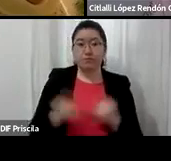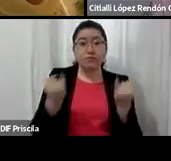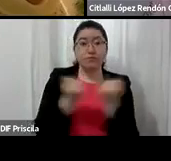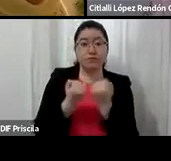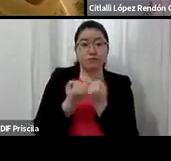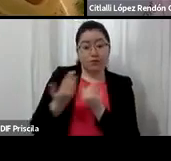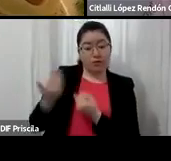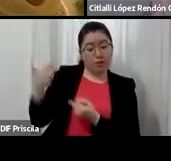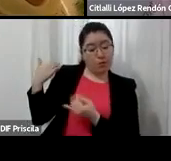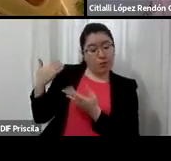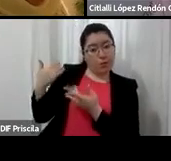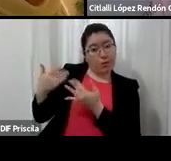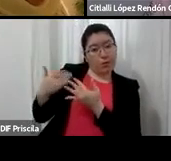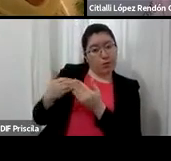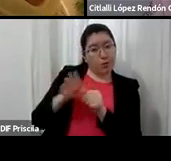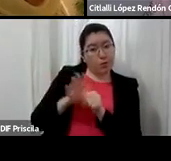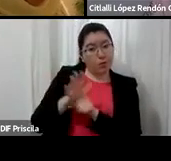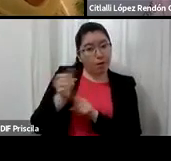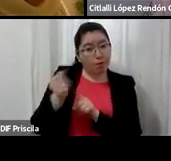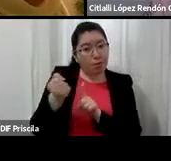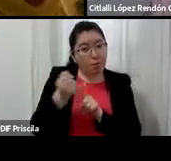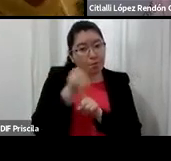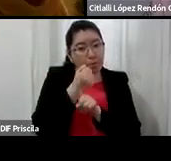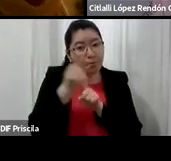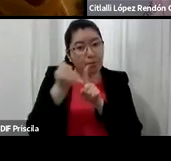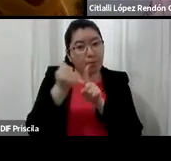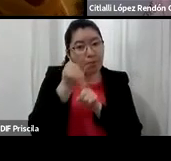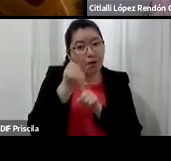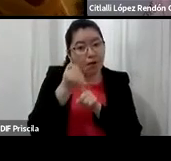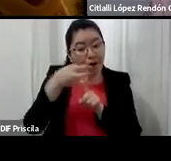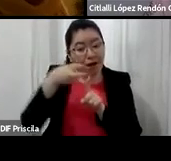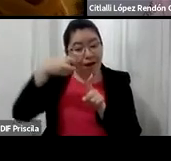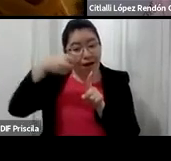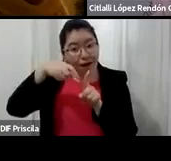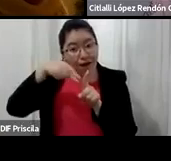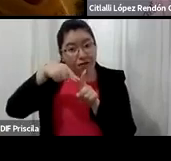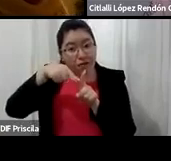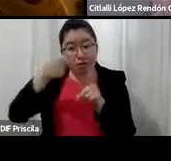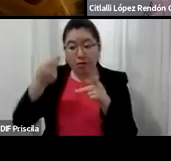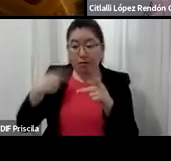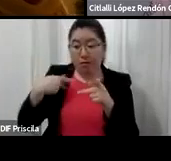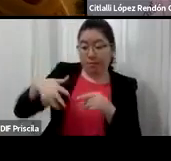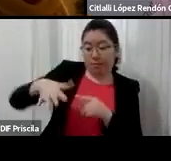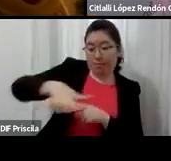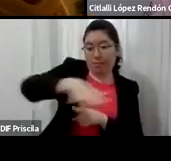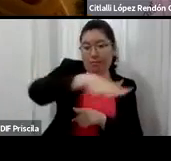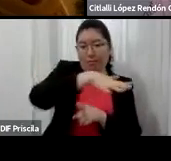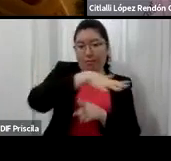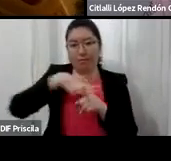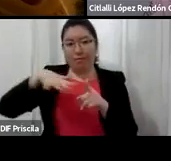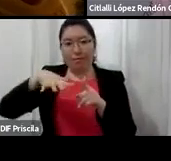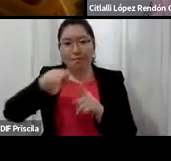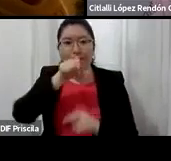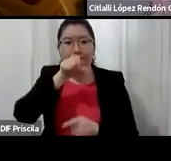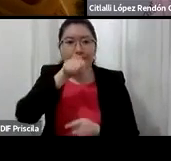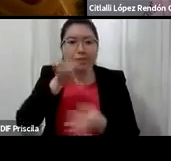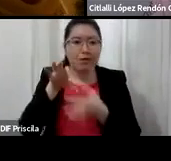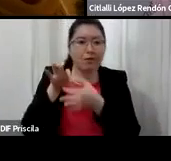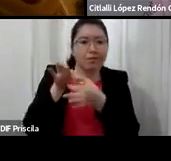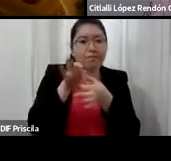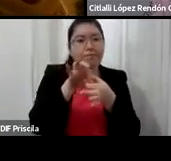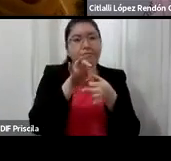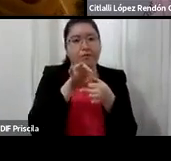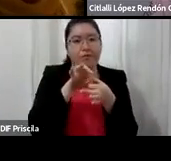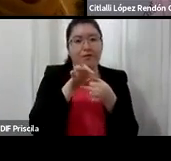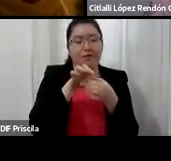cuestión de la violencia es la que afecta de alguna manera a todos los integrantes y se conjugan esas 3 violencias. Sin embargo,